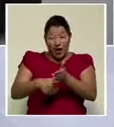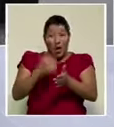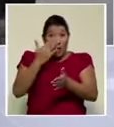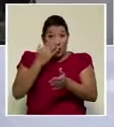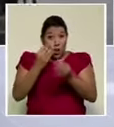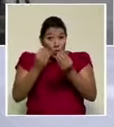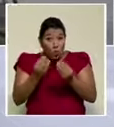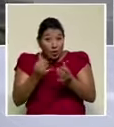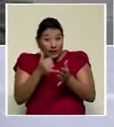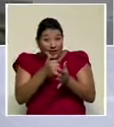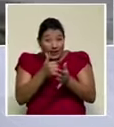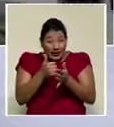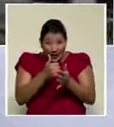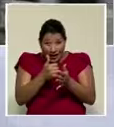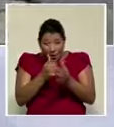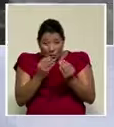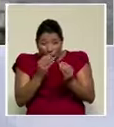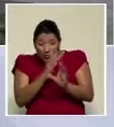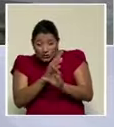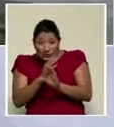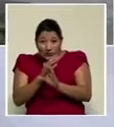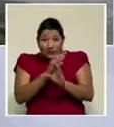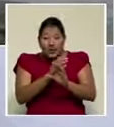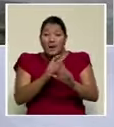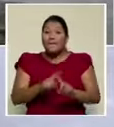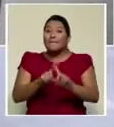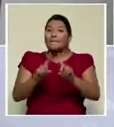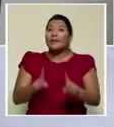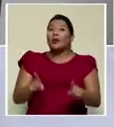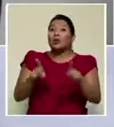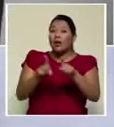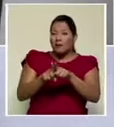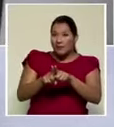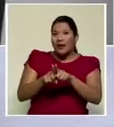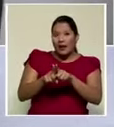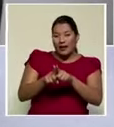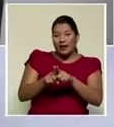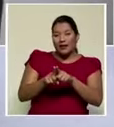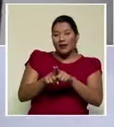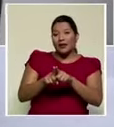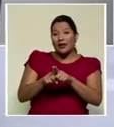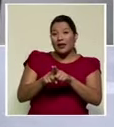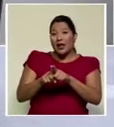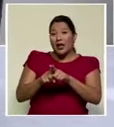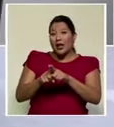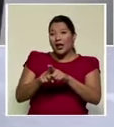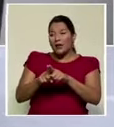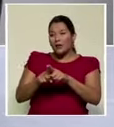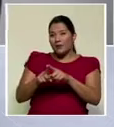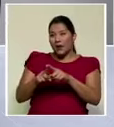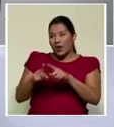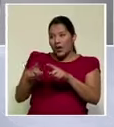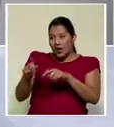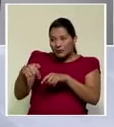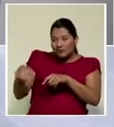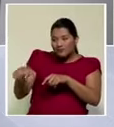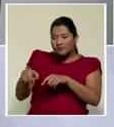además detrás de la organización hay un equipo sólido,